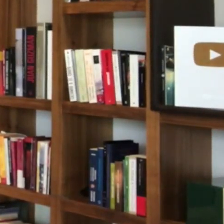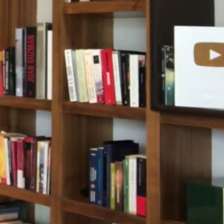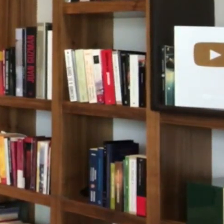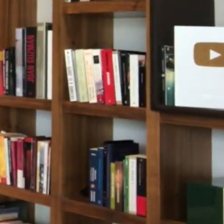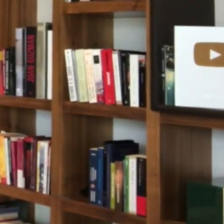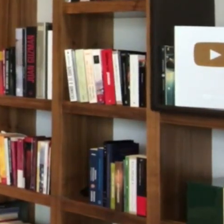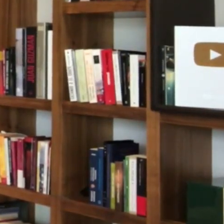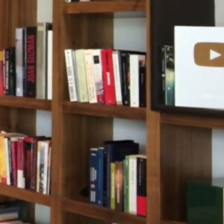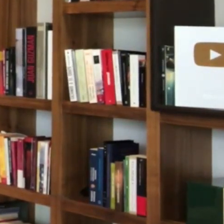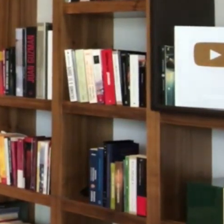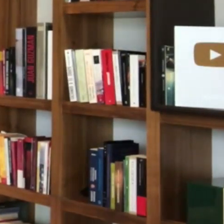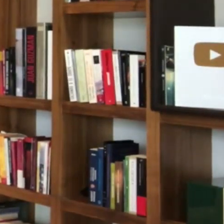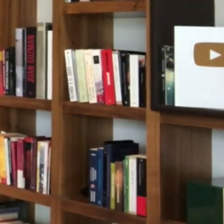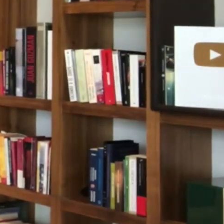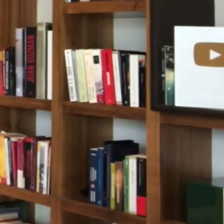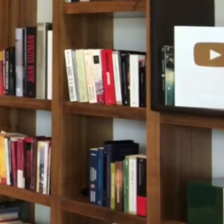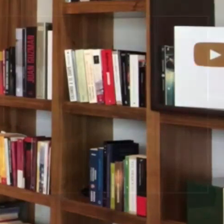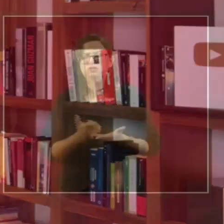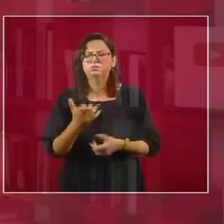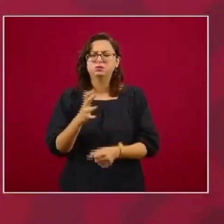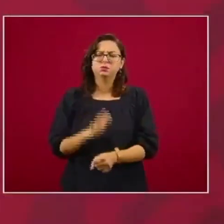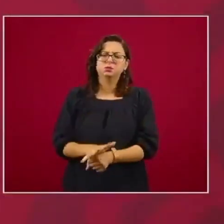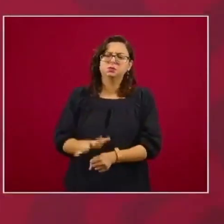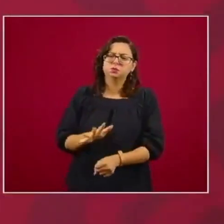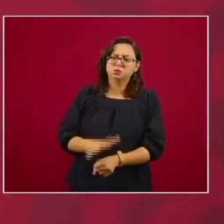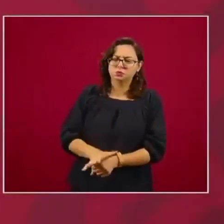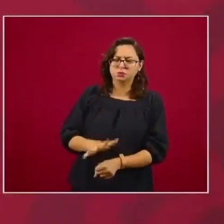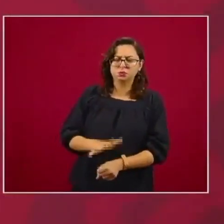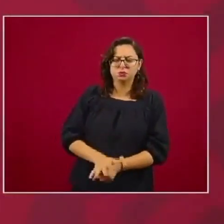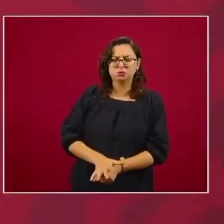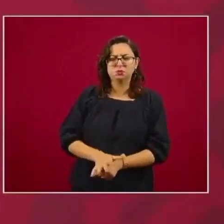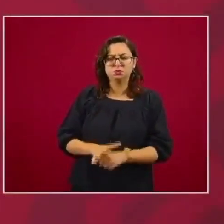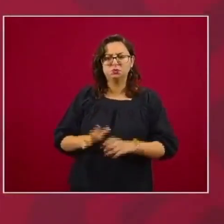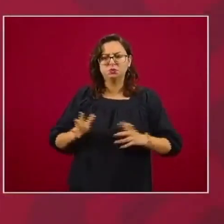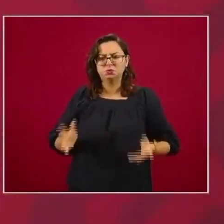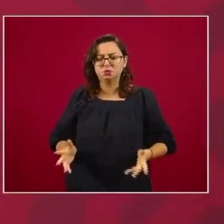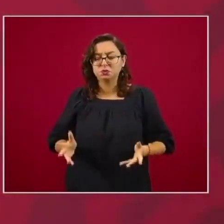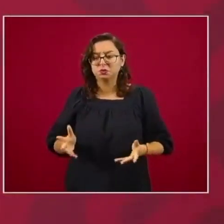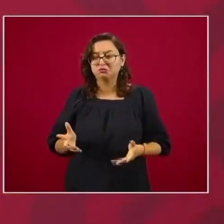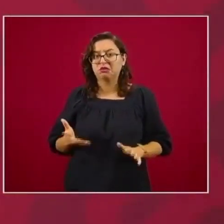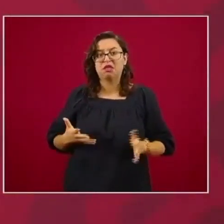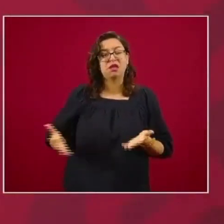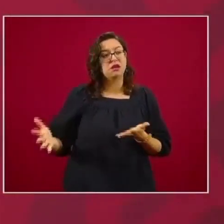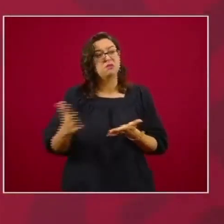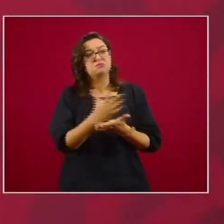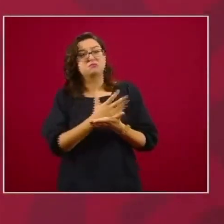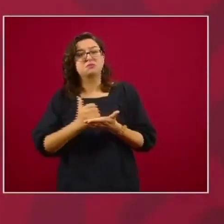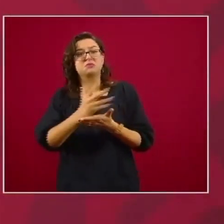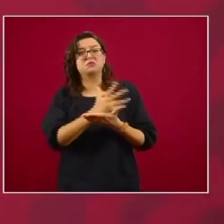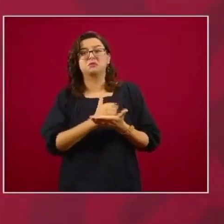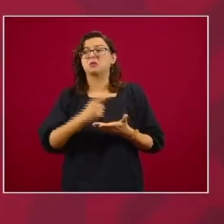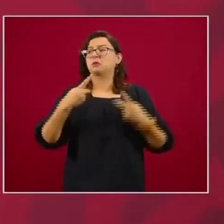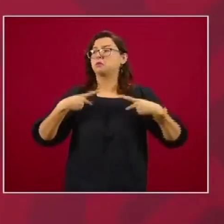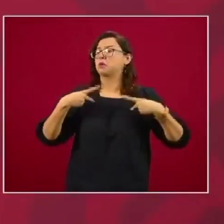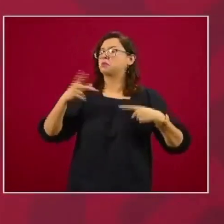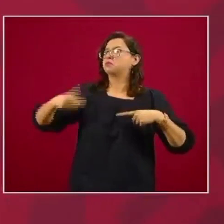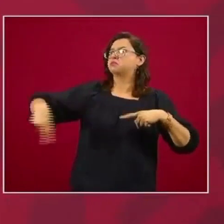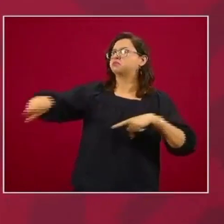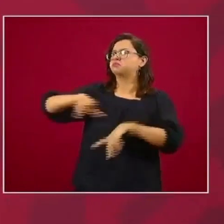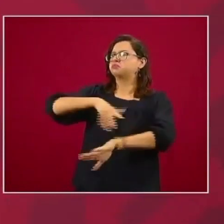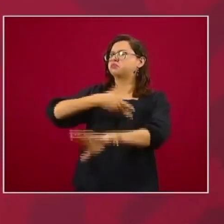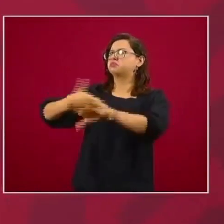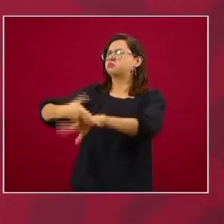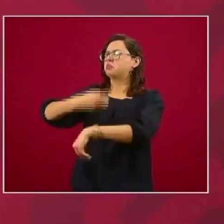10 de agosto el presidente de lópez obrador advirtió que con genaro garcía luna como secretario de seguridad hubo un